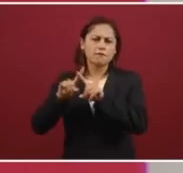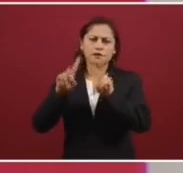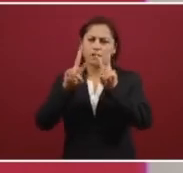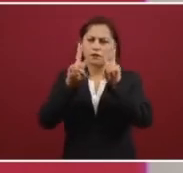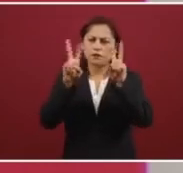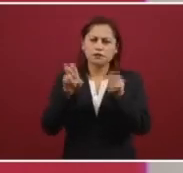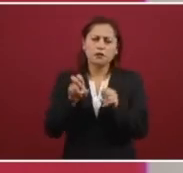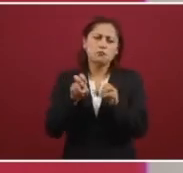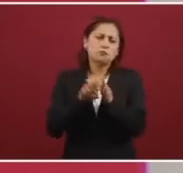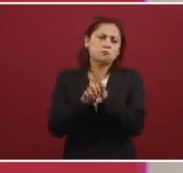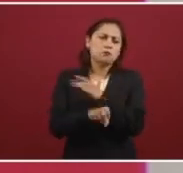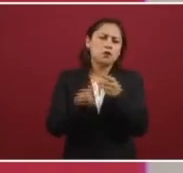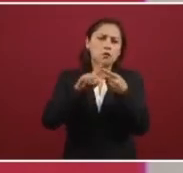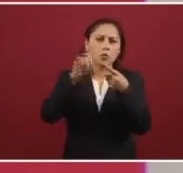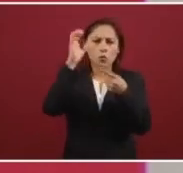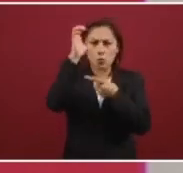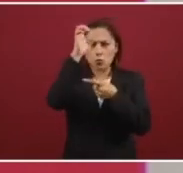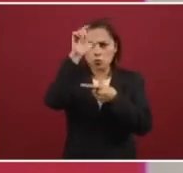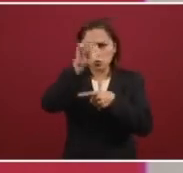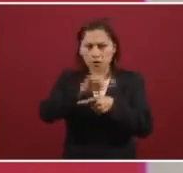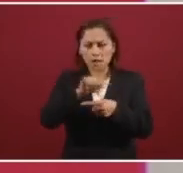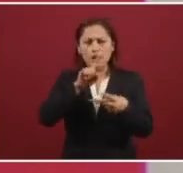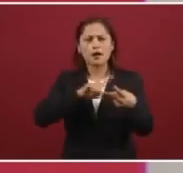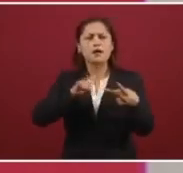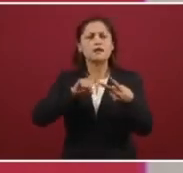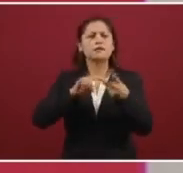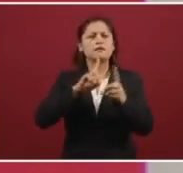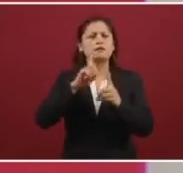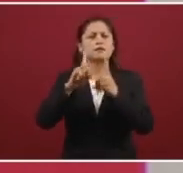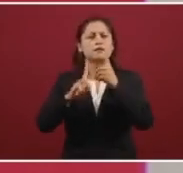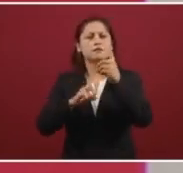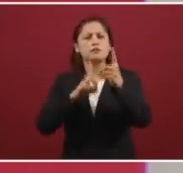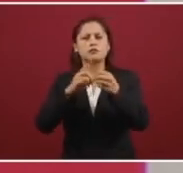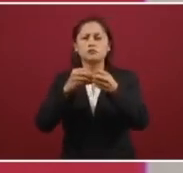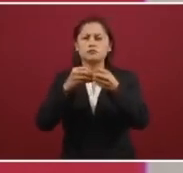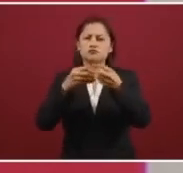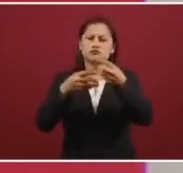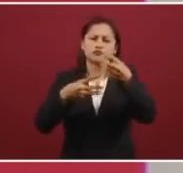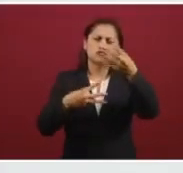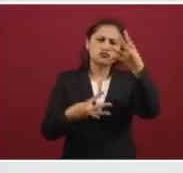en lo deportivo, en todo lo que tiene que ver